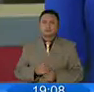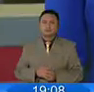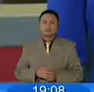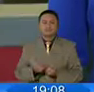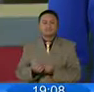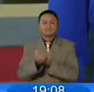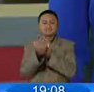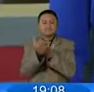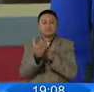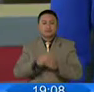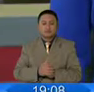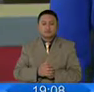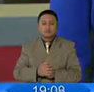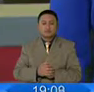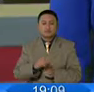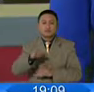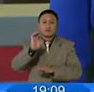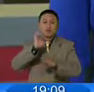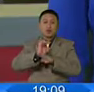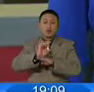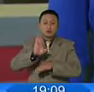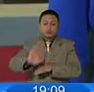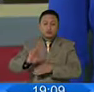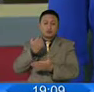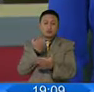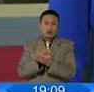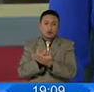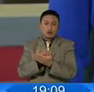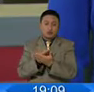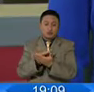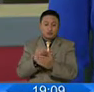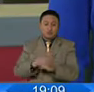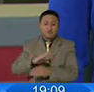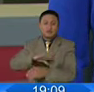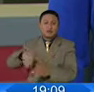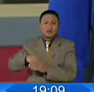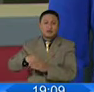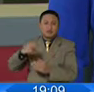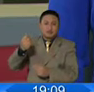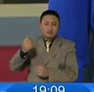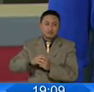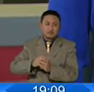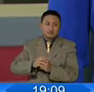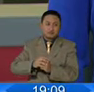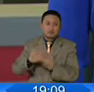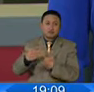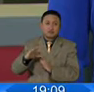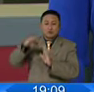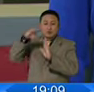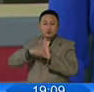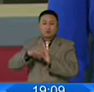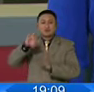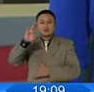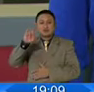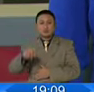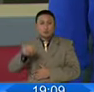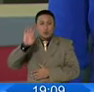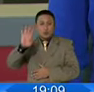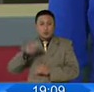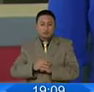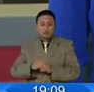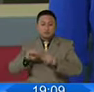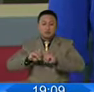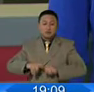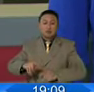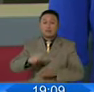Ahora les contamos que la economía ecuatoriana, según el Fondo Monetario Internacional, se contraerá al 7,4%, pero según el